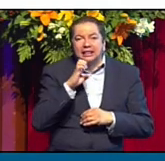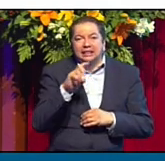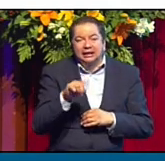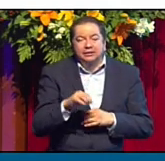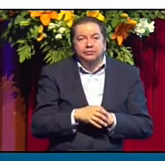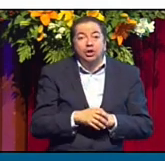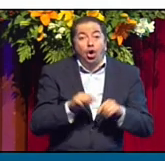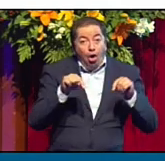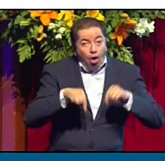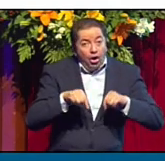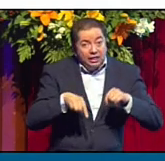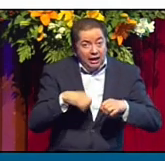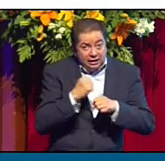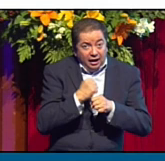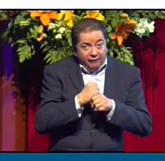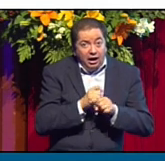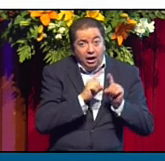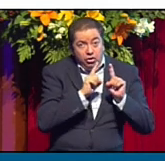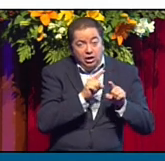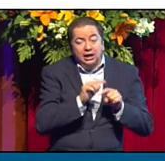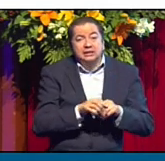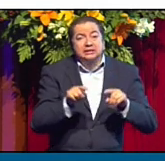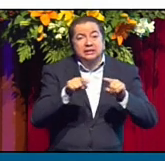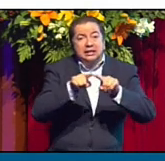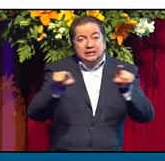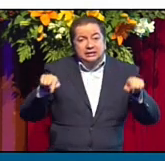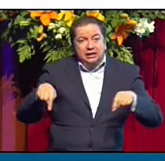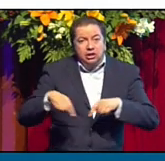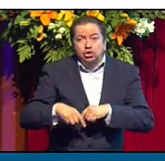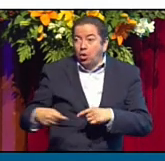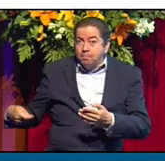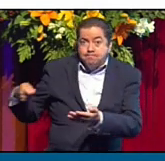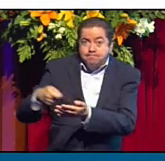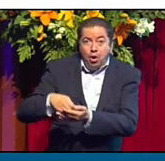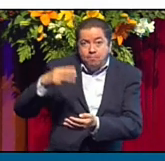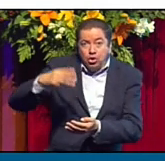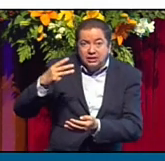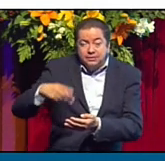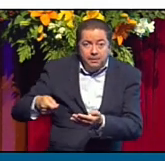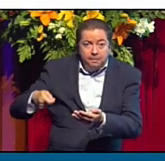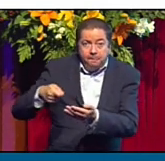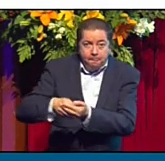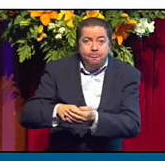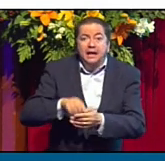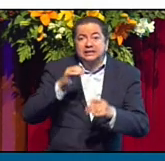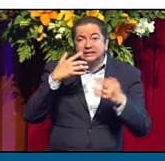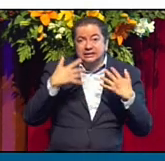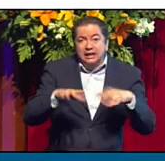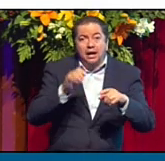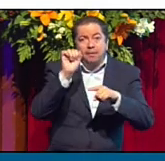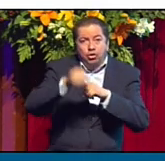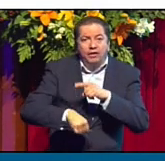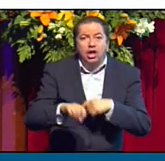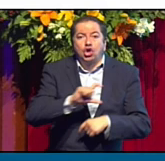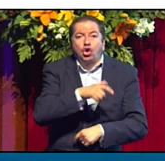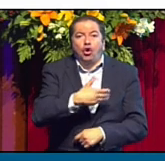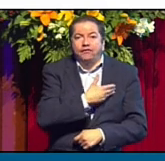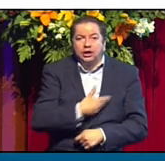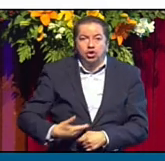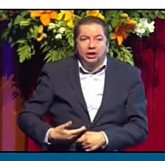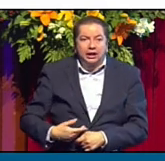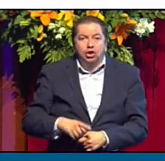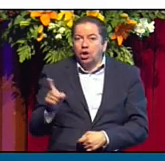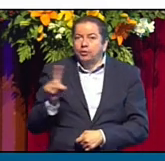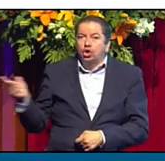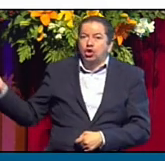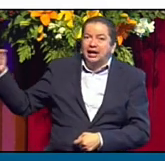comuna. Hoy día se está trabajando en el sector de las letras, con recursos municipales. Con estos recursos que están aprobados del gobierno regional, pero que no llegan,